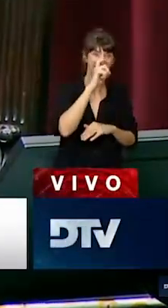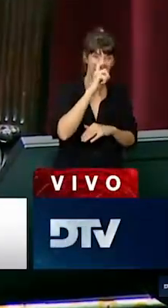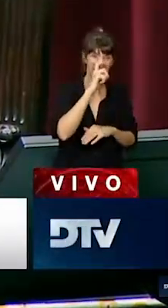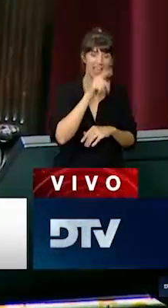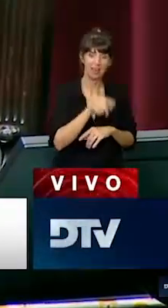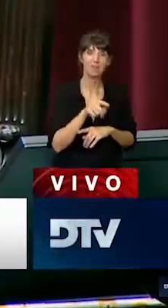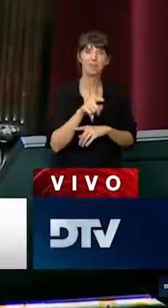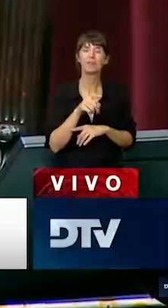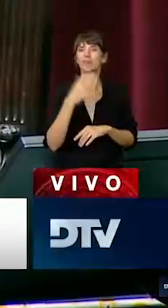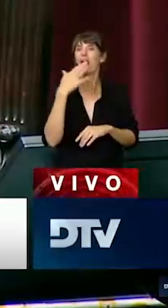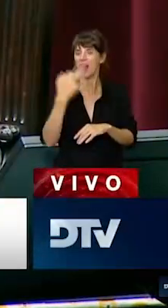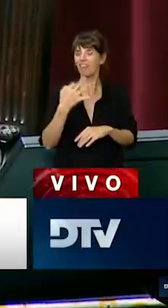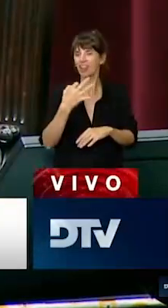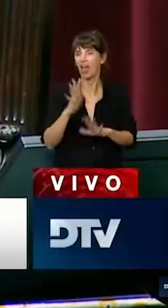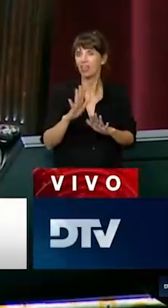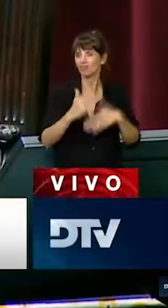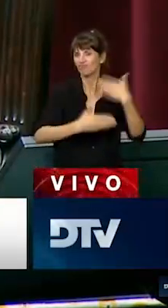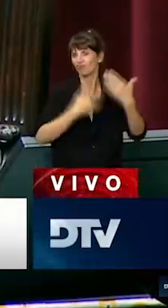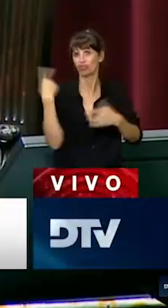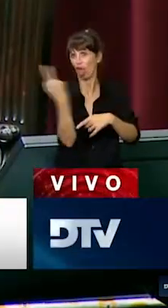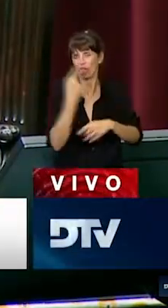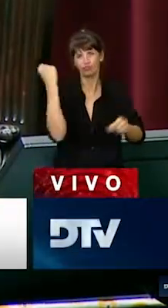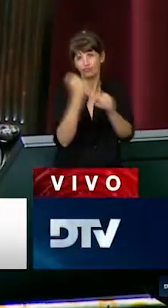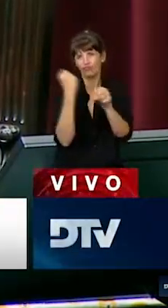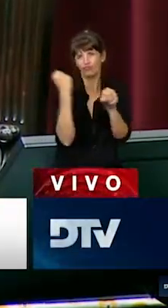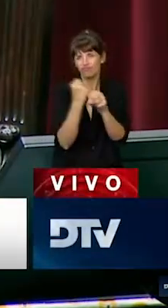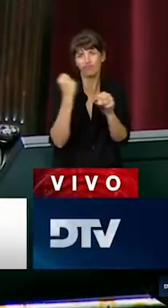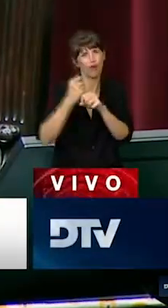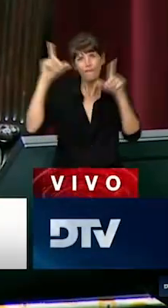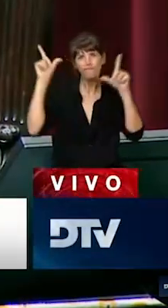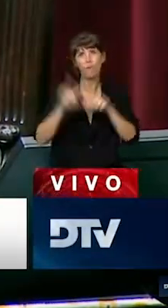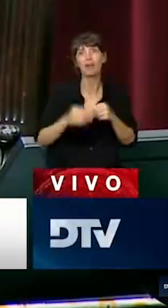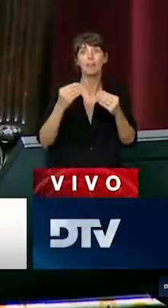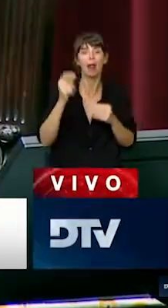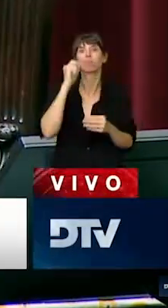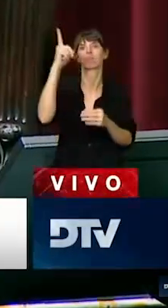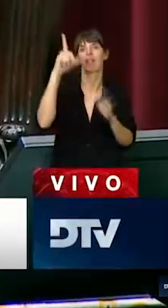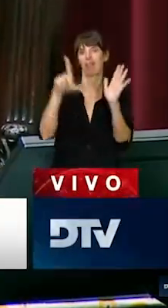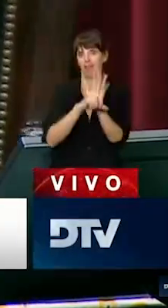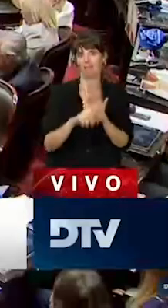todos han trabajado fuertemente para que sea ley.